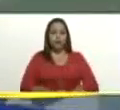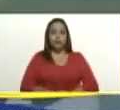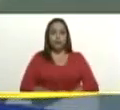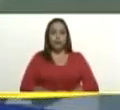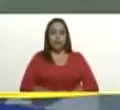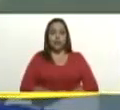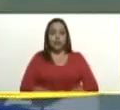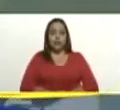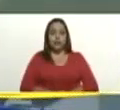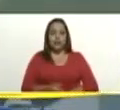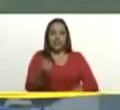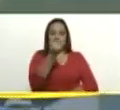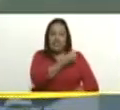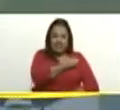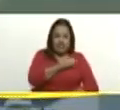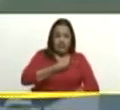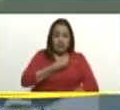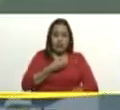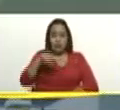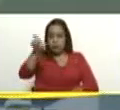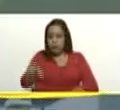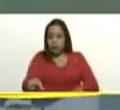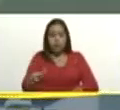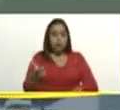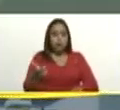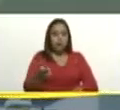Hirieron gravemente, recuerdo, a un compañero,